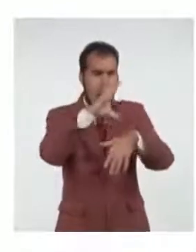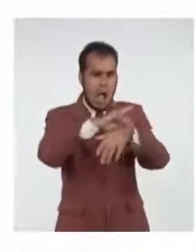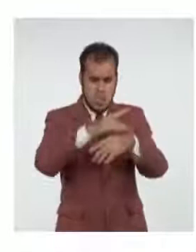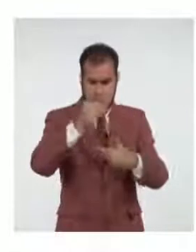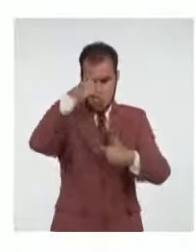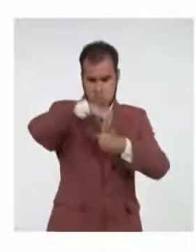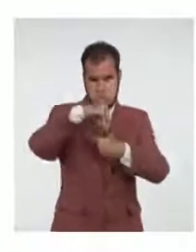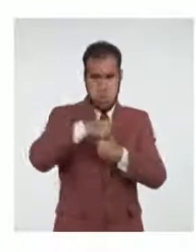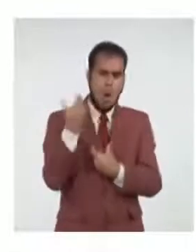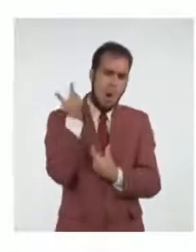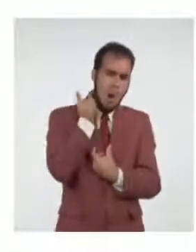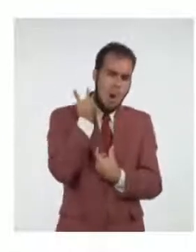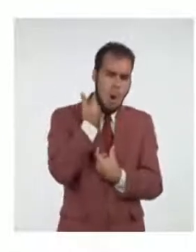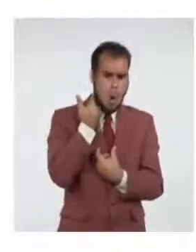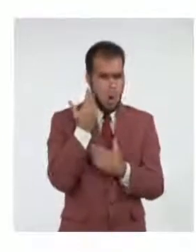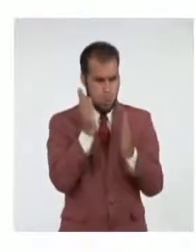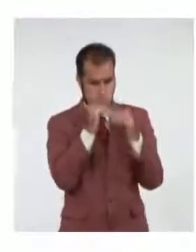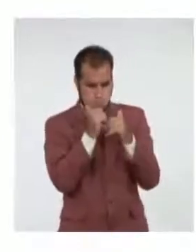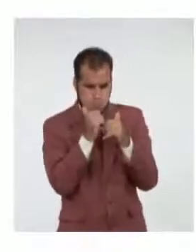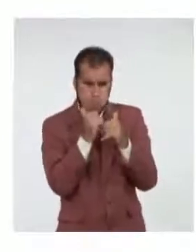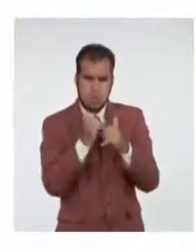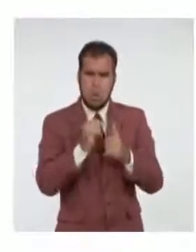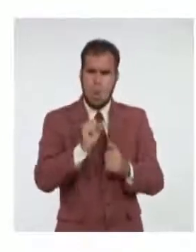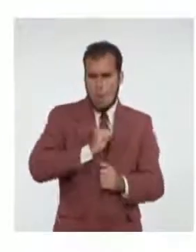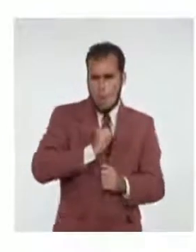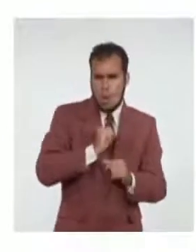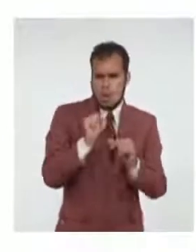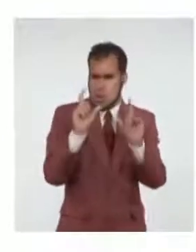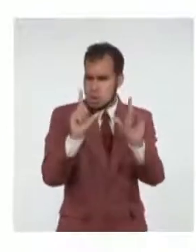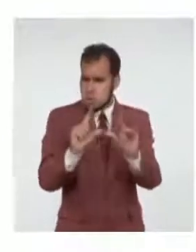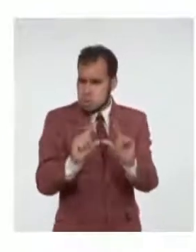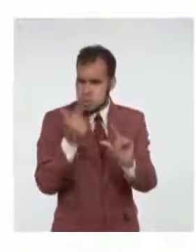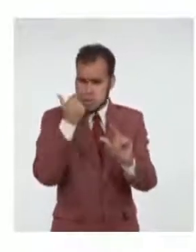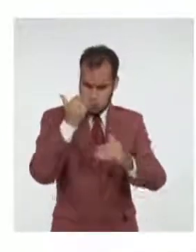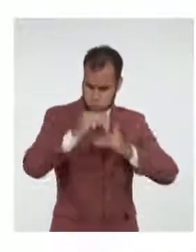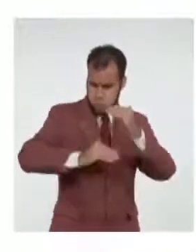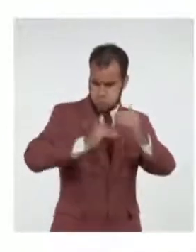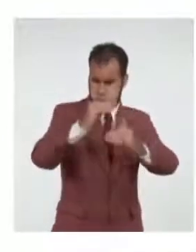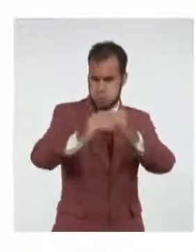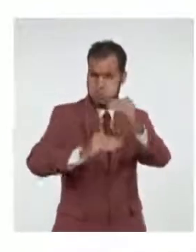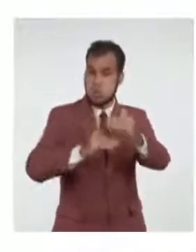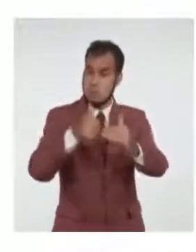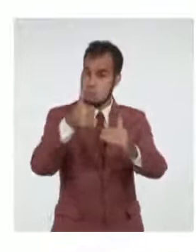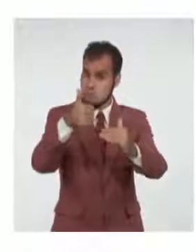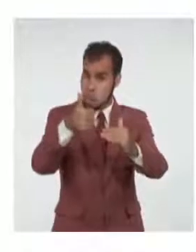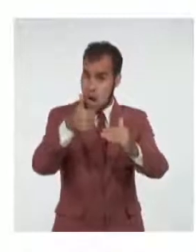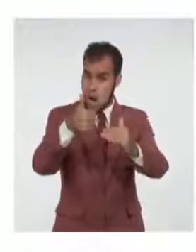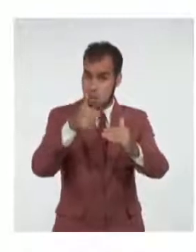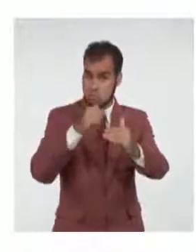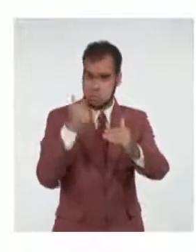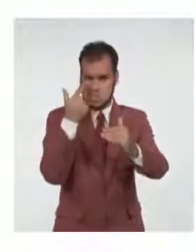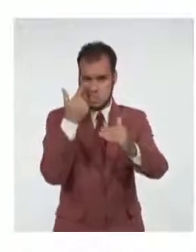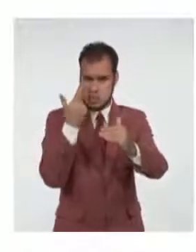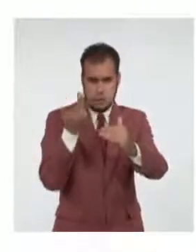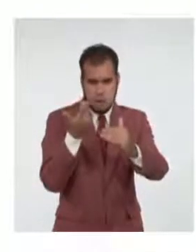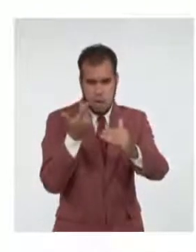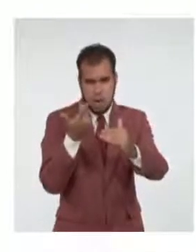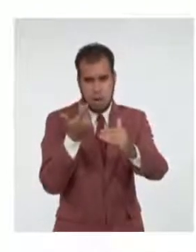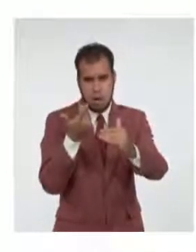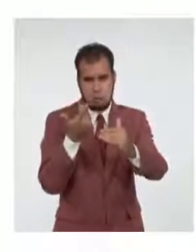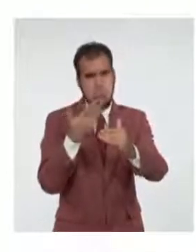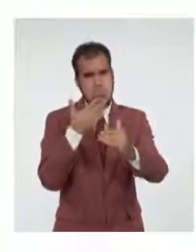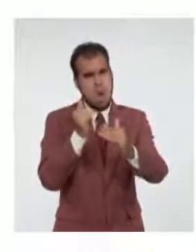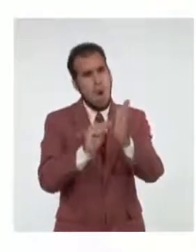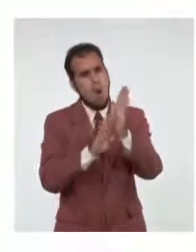otro elemento que la profesora Liliana lo va a explicar, clínicamente ha evolucionado con desaparición de los síntomas o con una